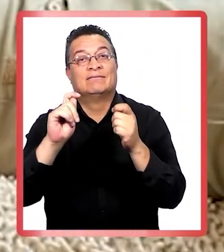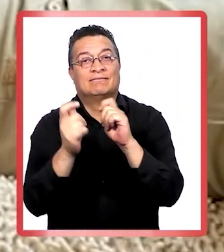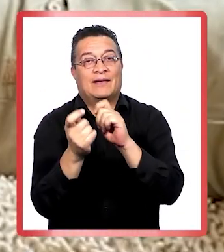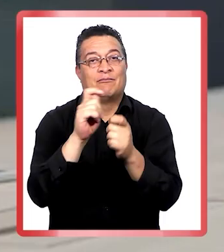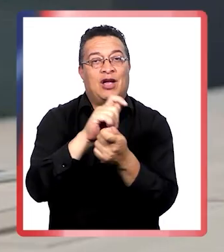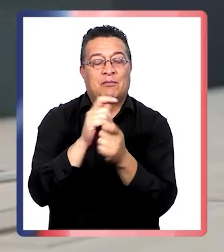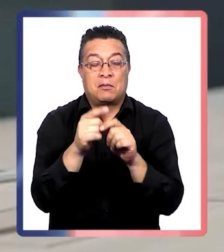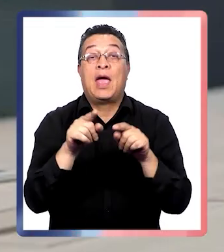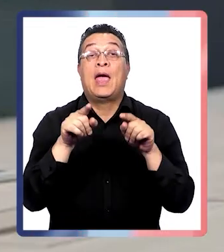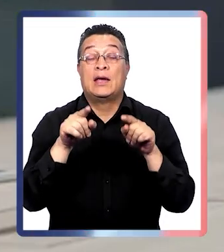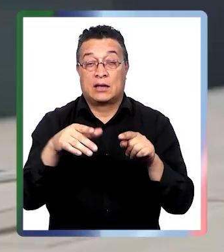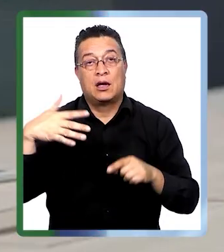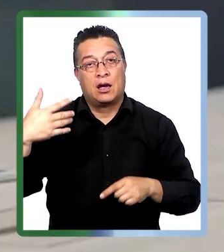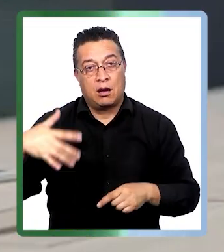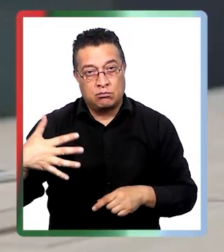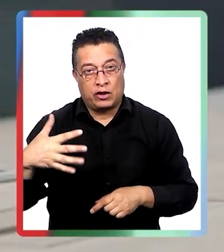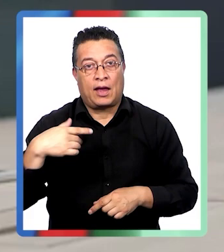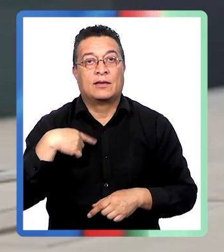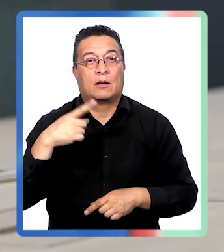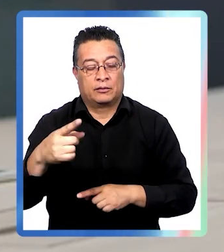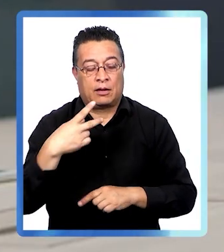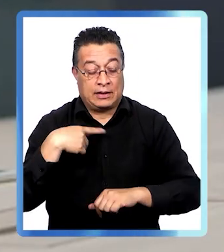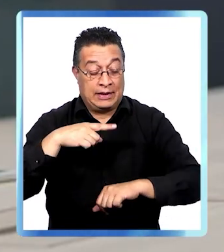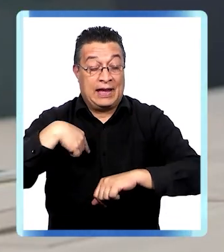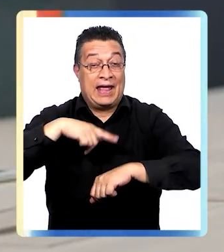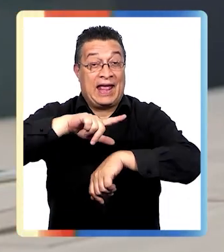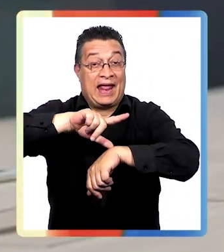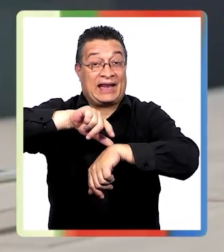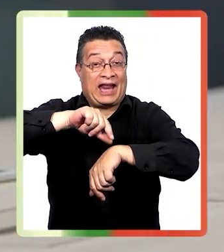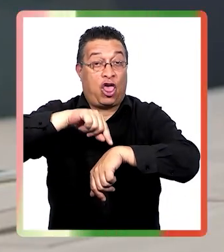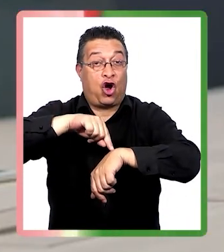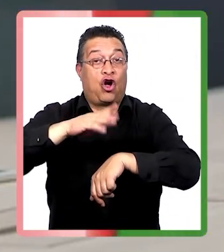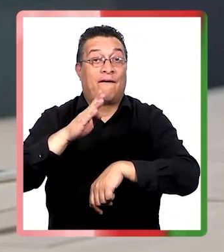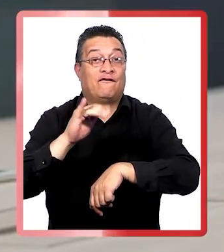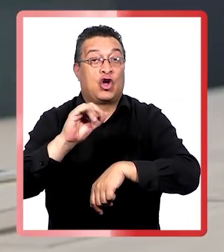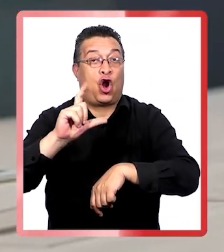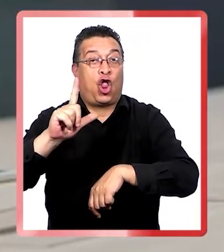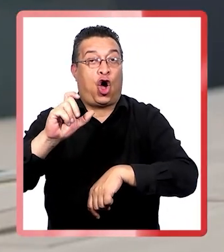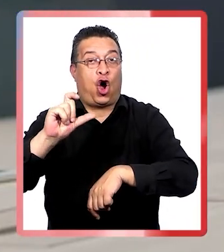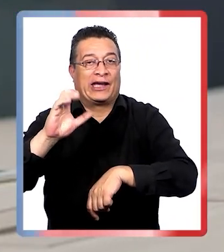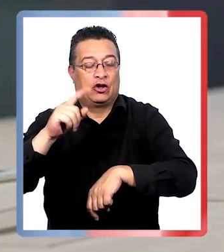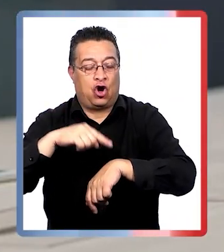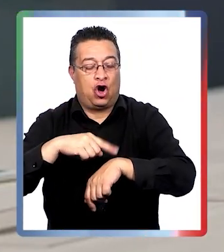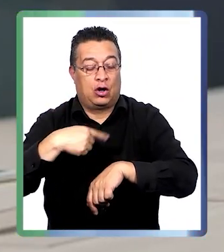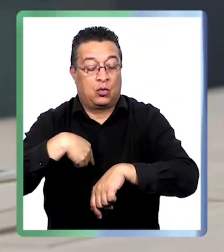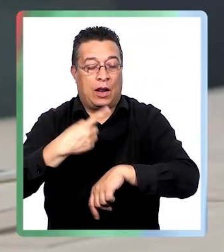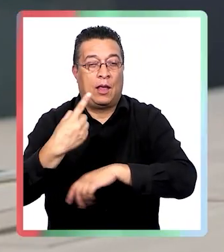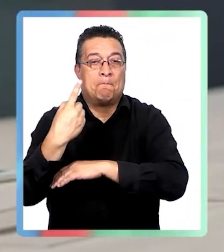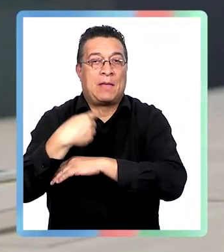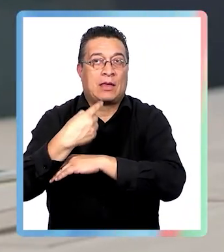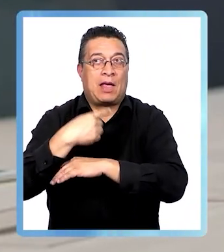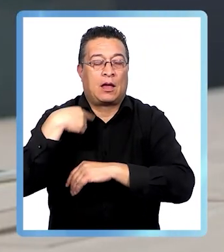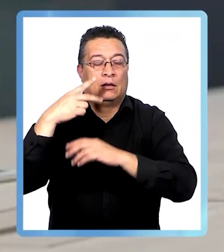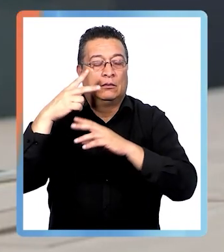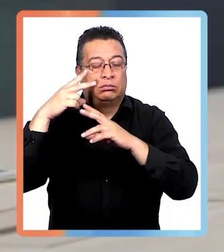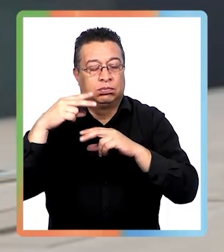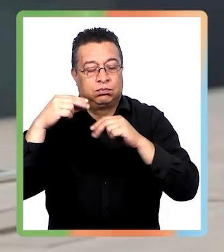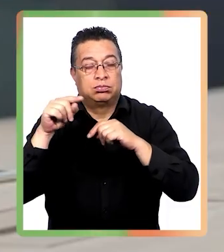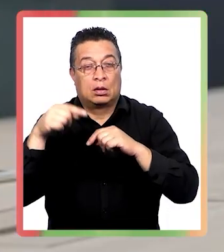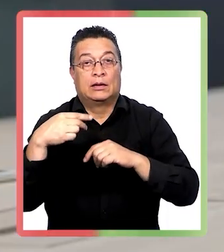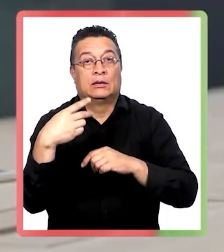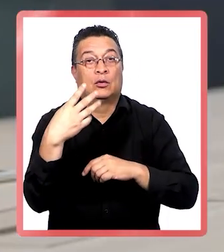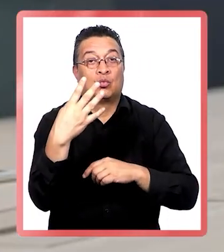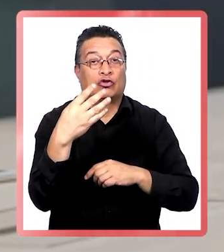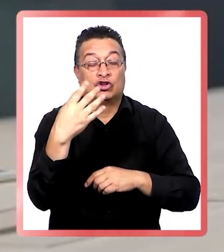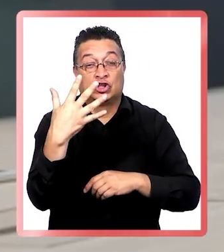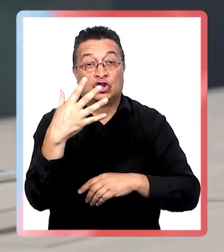es fundamental, escuchar a este reloj biológico. Si, aunque por último te dormiste a las 3